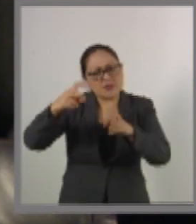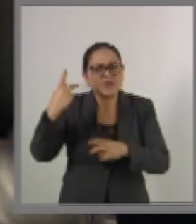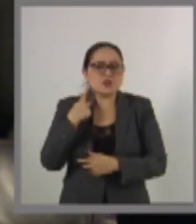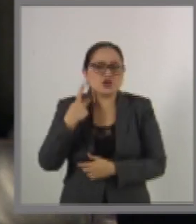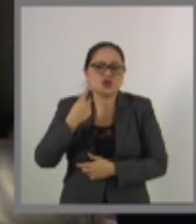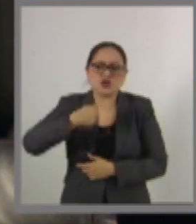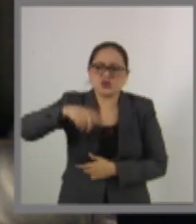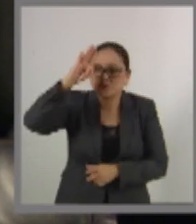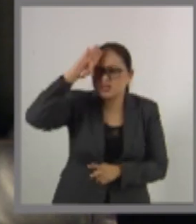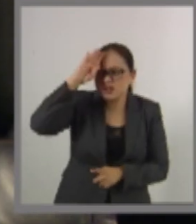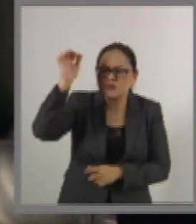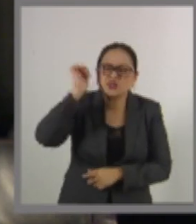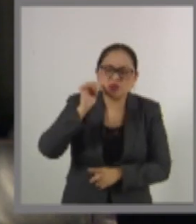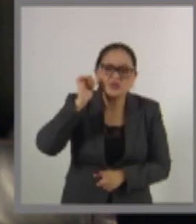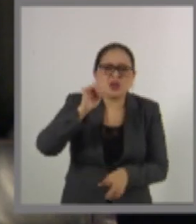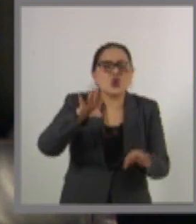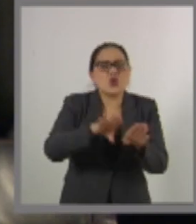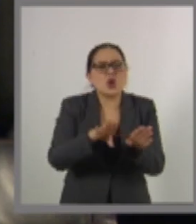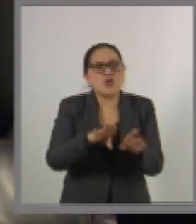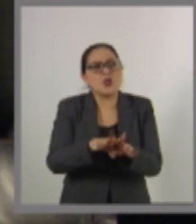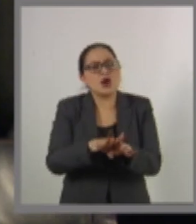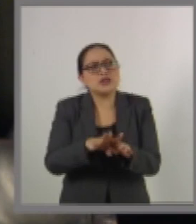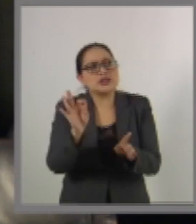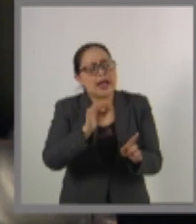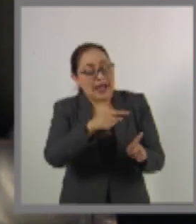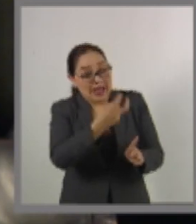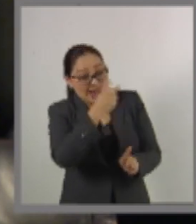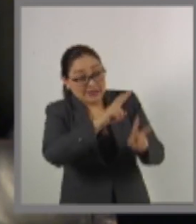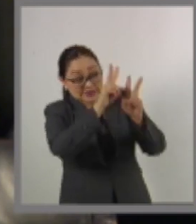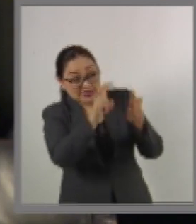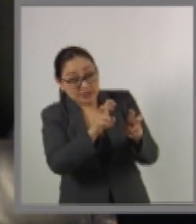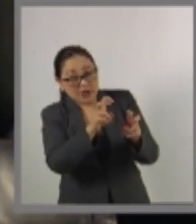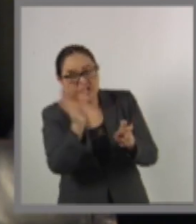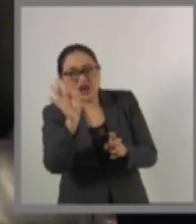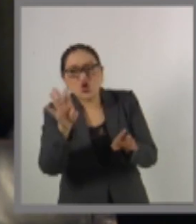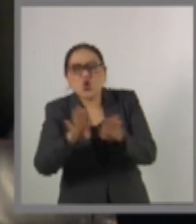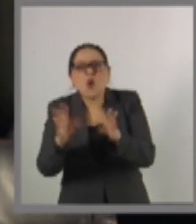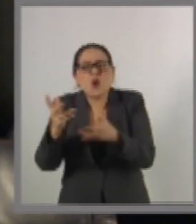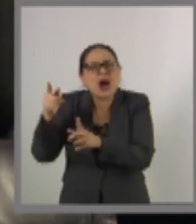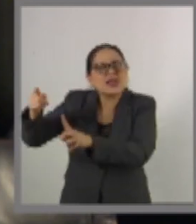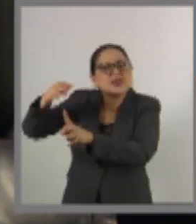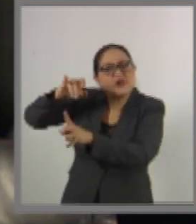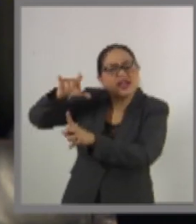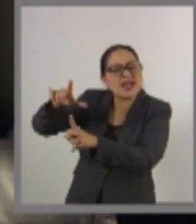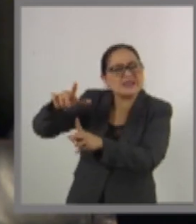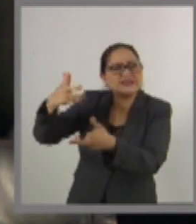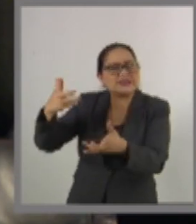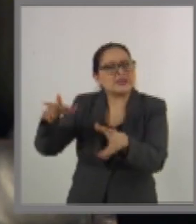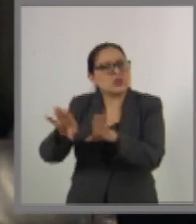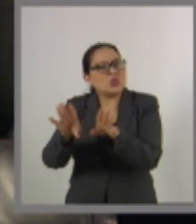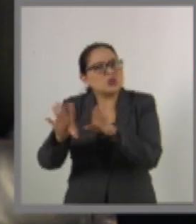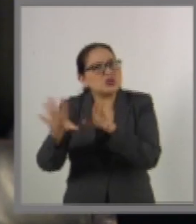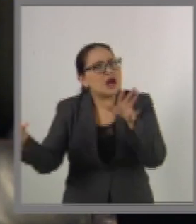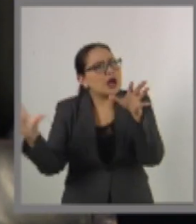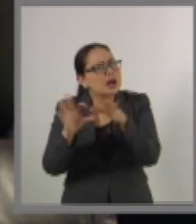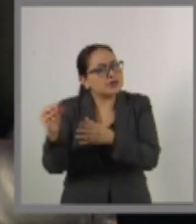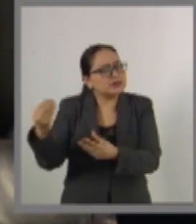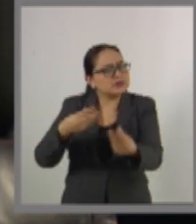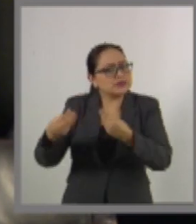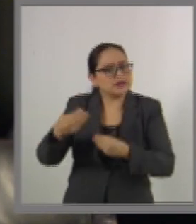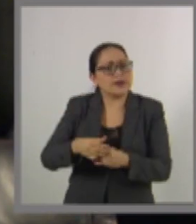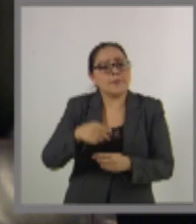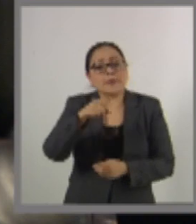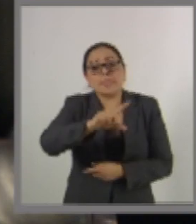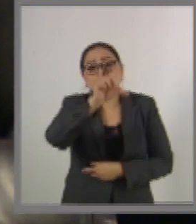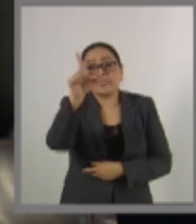pensábamos cómo lo resolvería Miguel. Muchas batallas vinieron después,